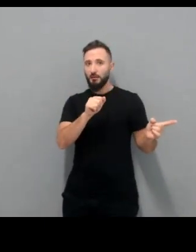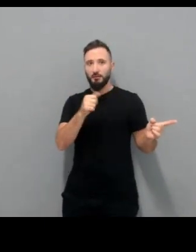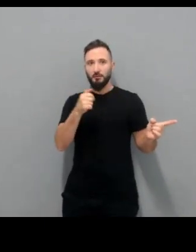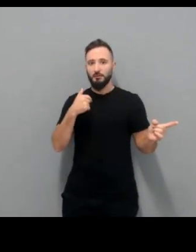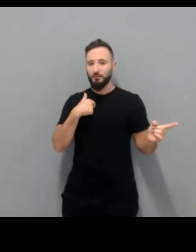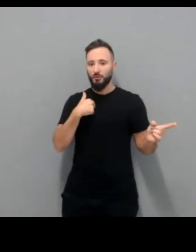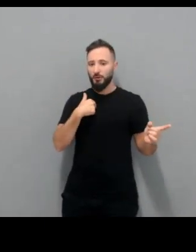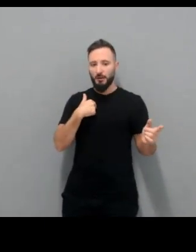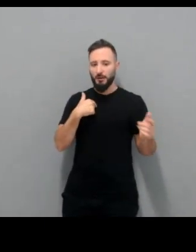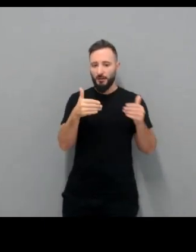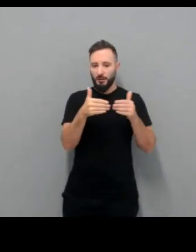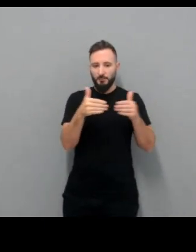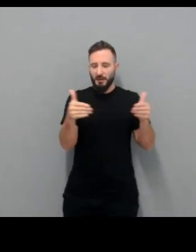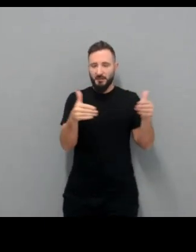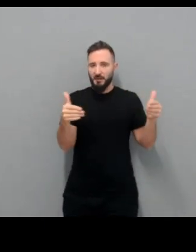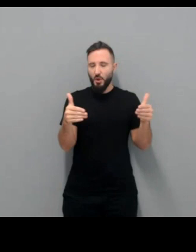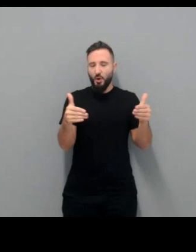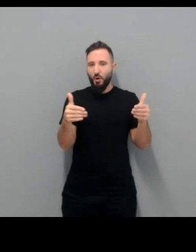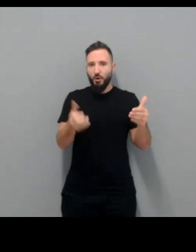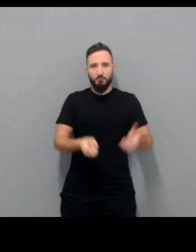claro casi desde el principio